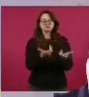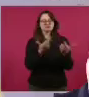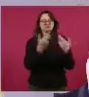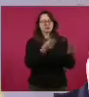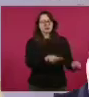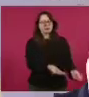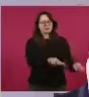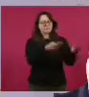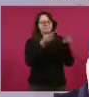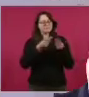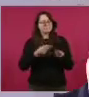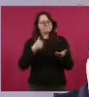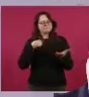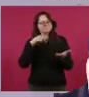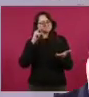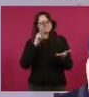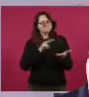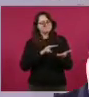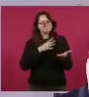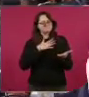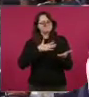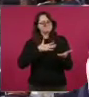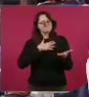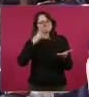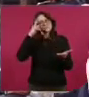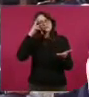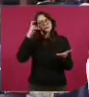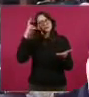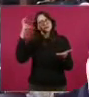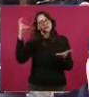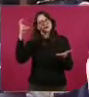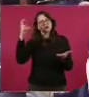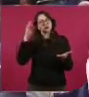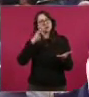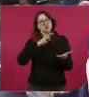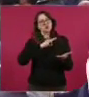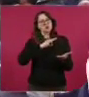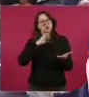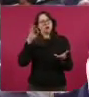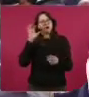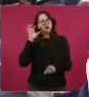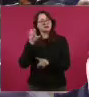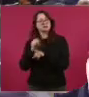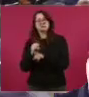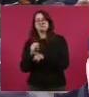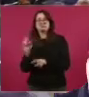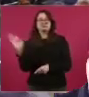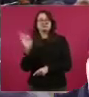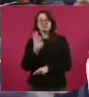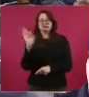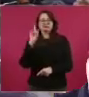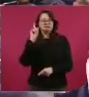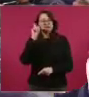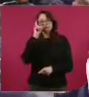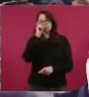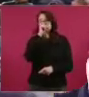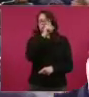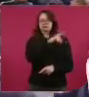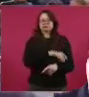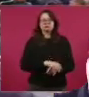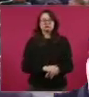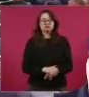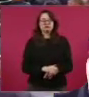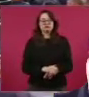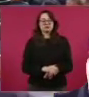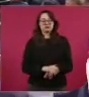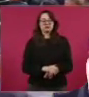inalcanzable que podía llegar a ser estos sueños de los que han hablado quienes me antecedieron en la voz. Y aquí, presidente, hoy no solamente